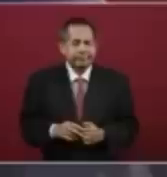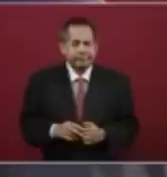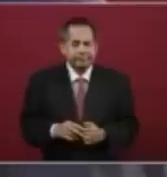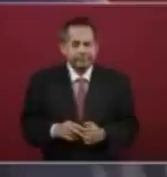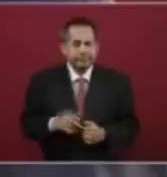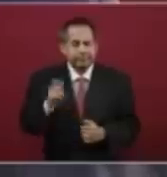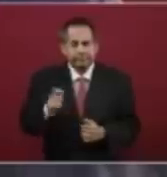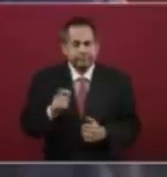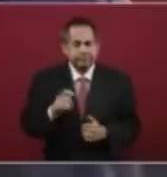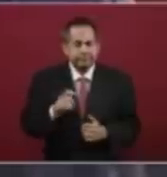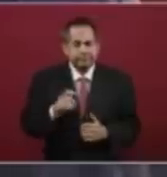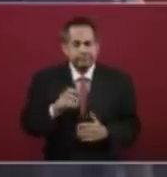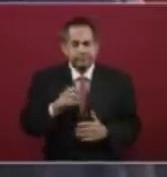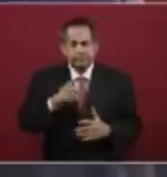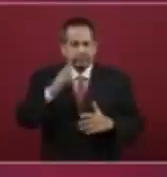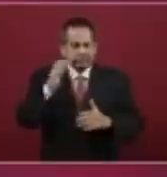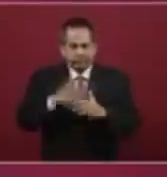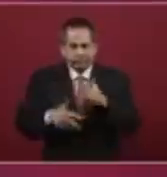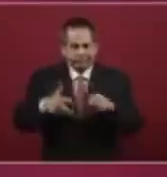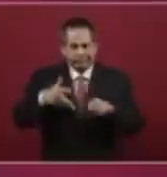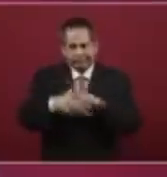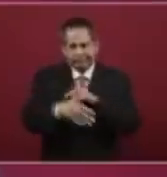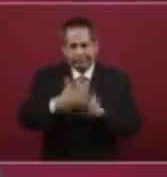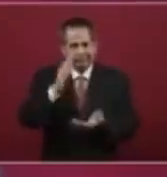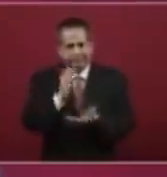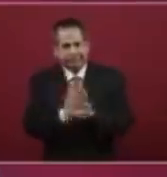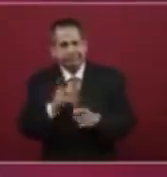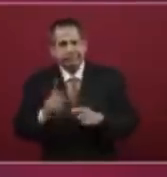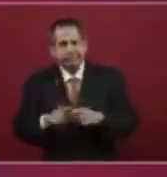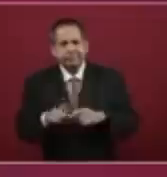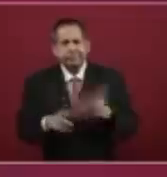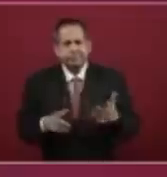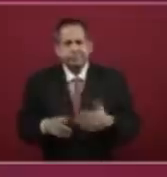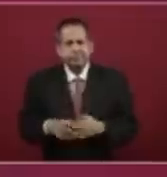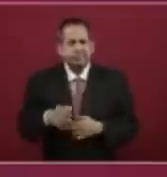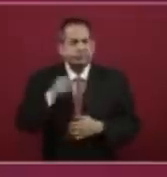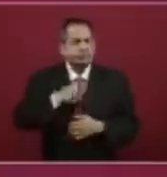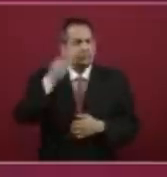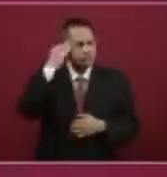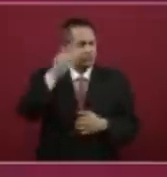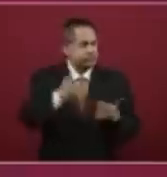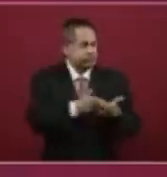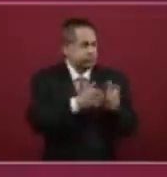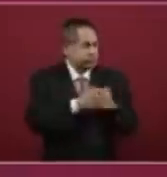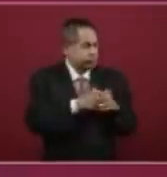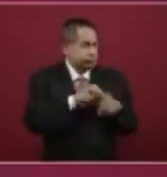terminado, se haya cortado de tajo con el periodo neoliberal.